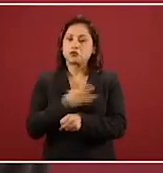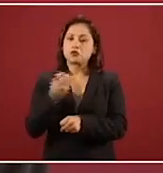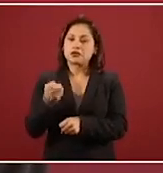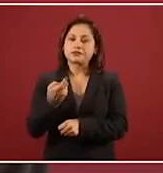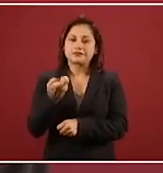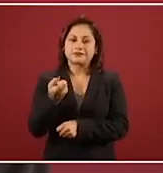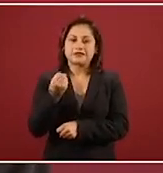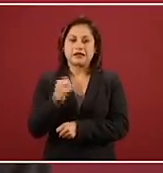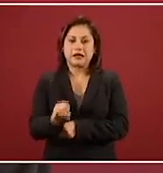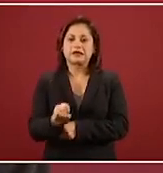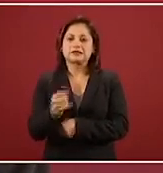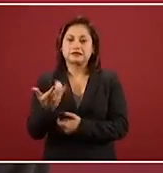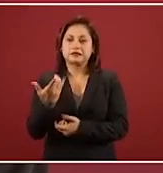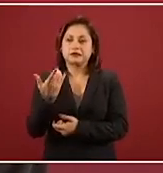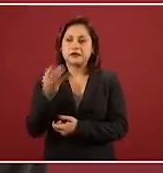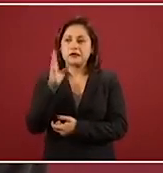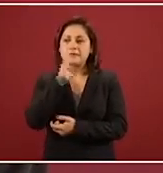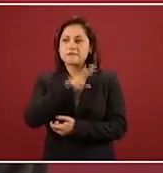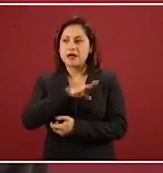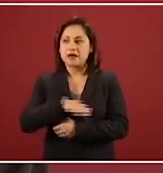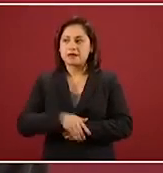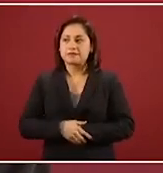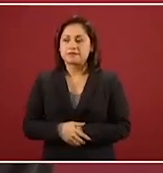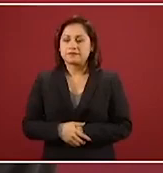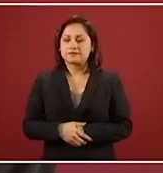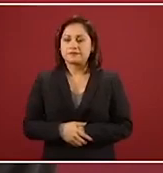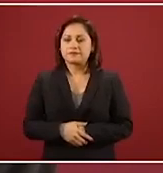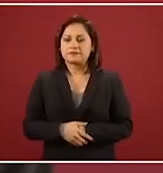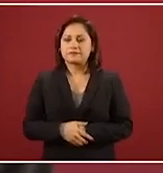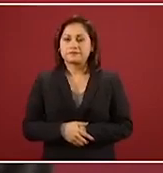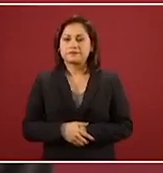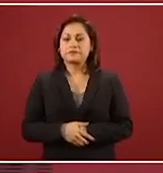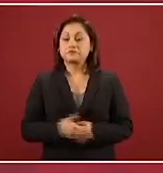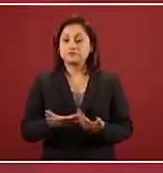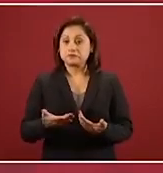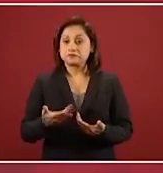pasa desde hace varios años y se puede probar.